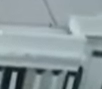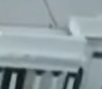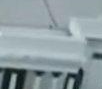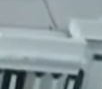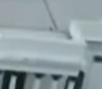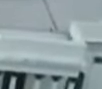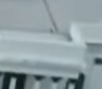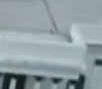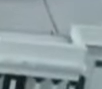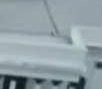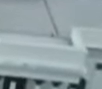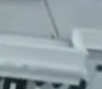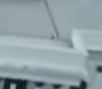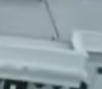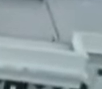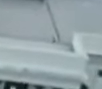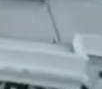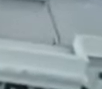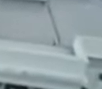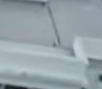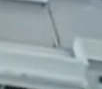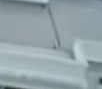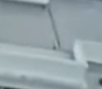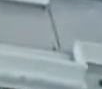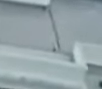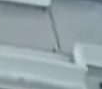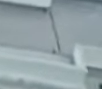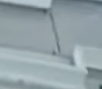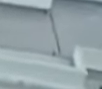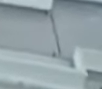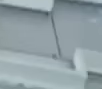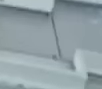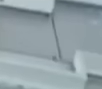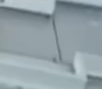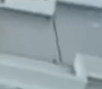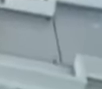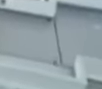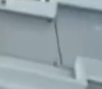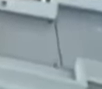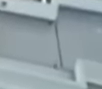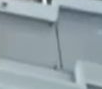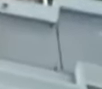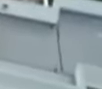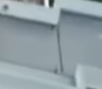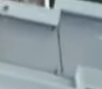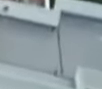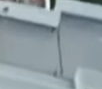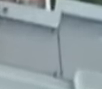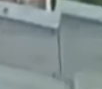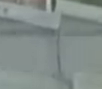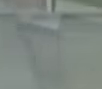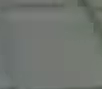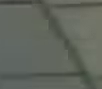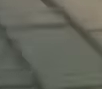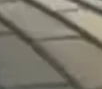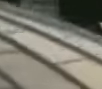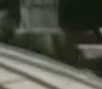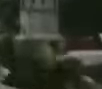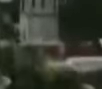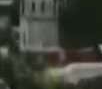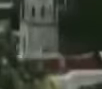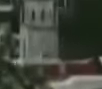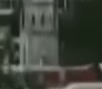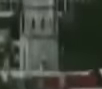un mandato popular que se expresó el 3 de diciembre de 2023 a través del referendo consultivo, donde 10 millones